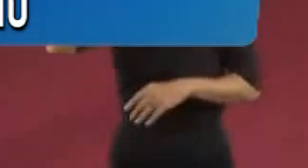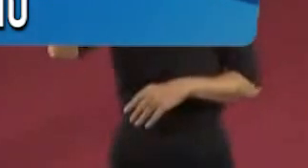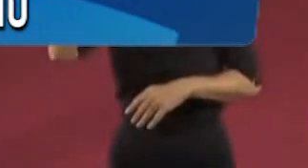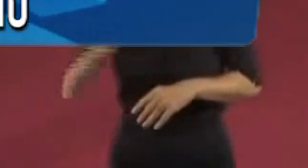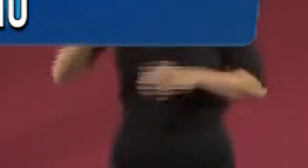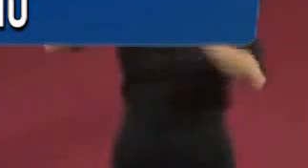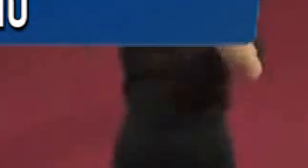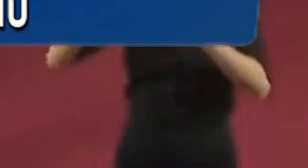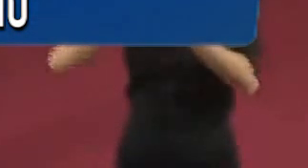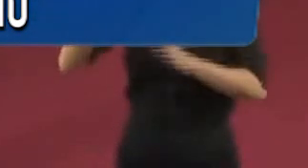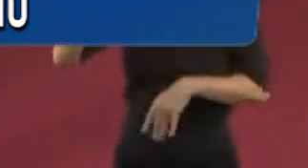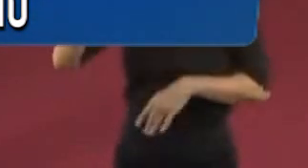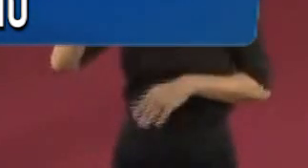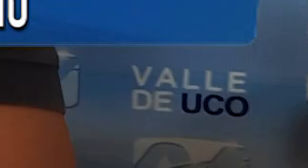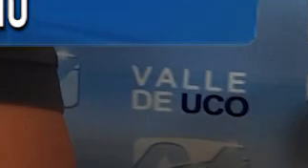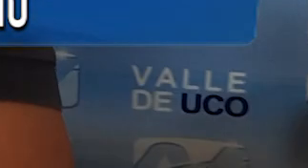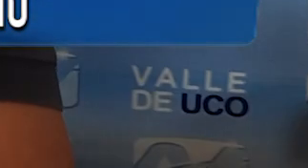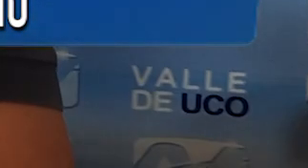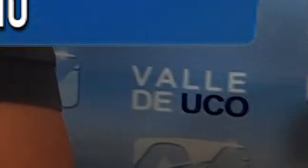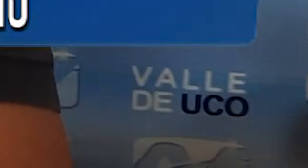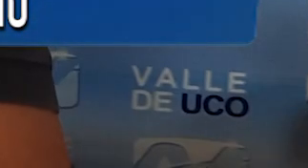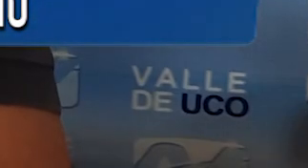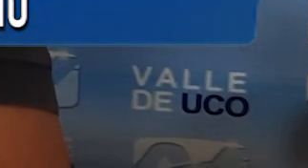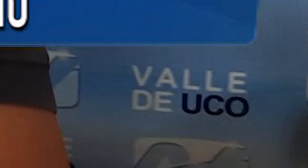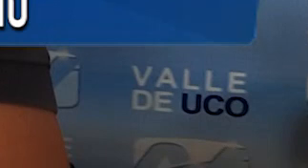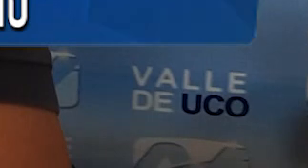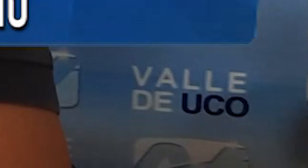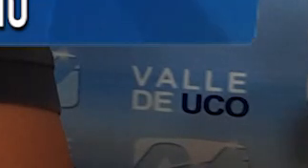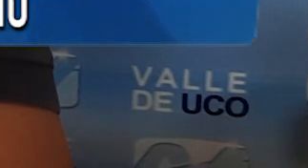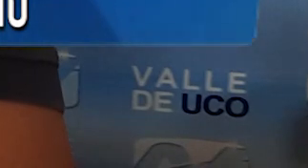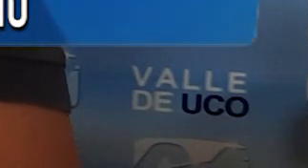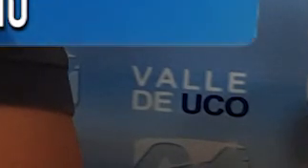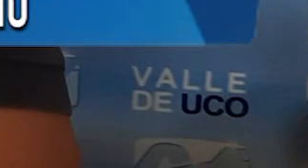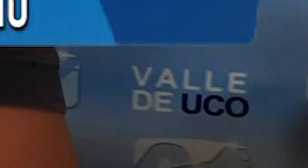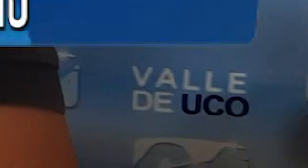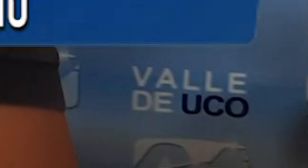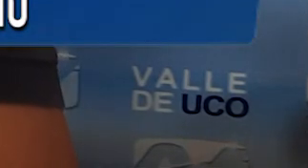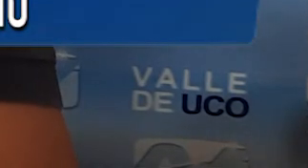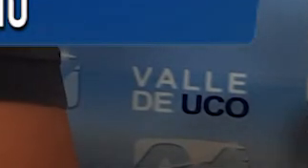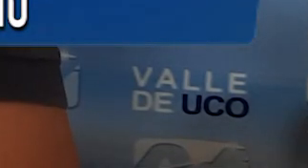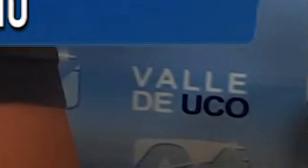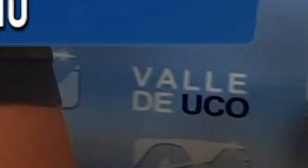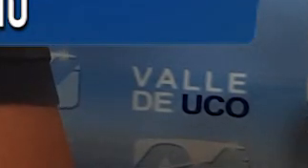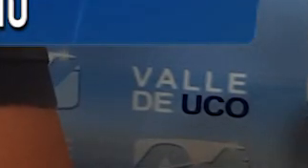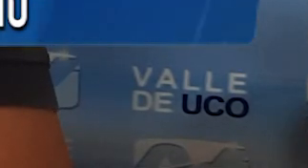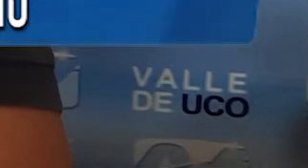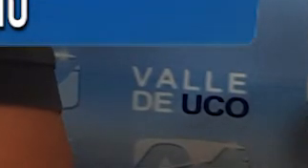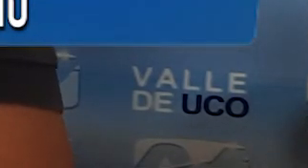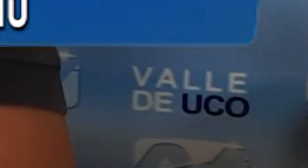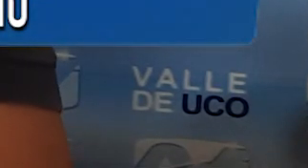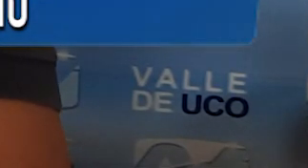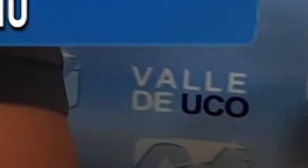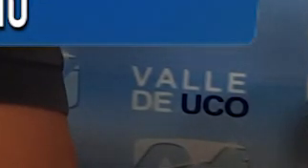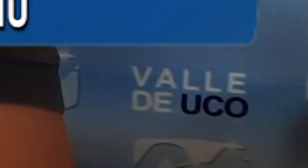demostrando porque ha seguido logrando premios seguimos obteniendo 100 puntos en vinos de calidad que eso antes no se